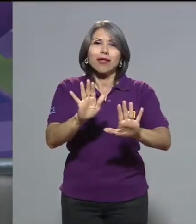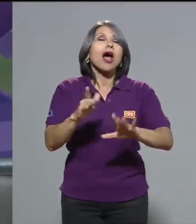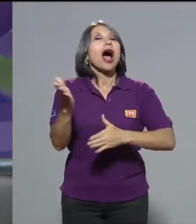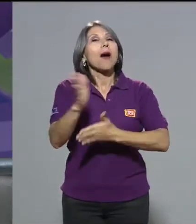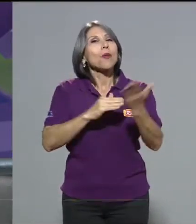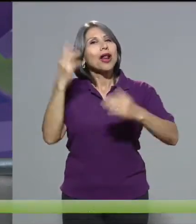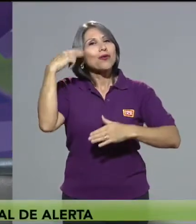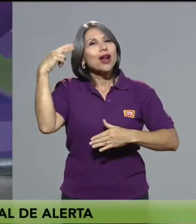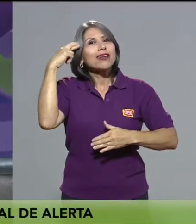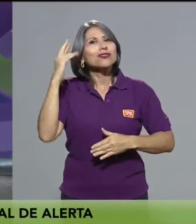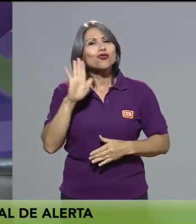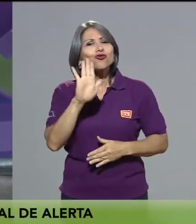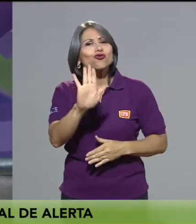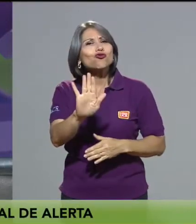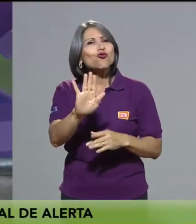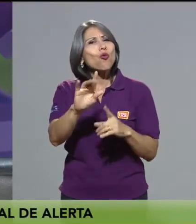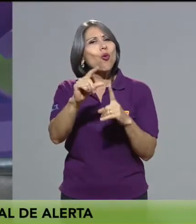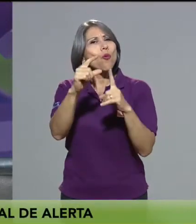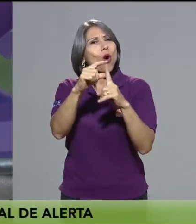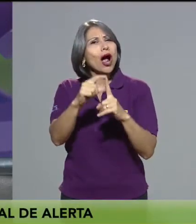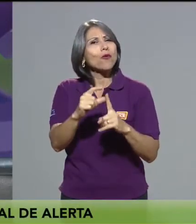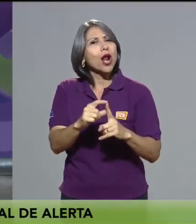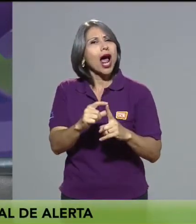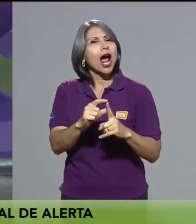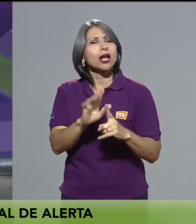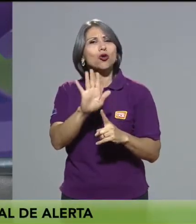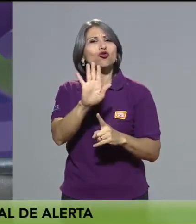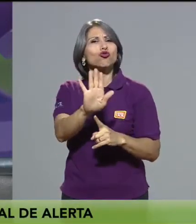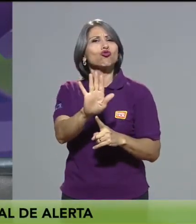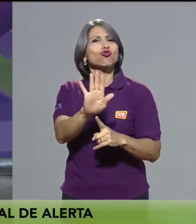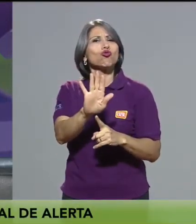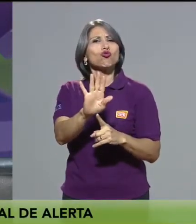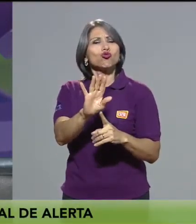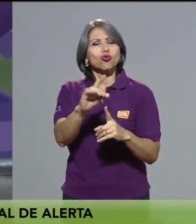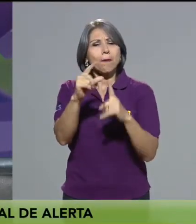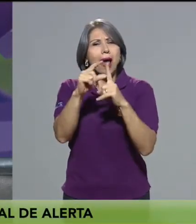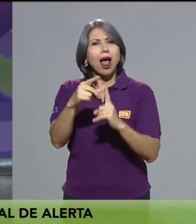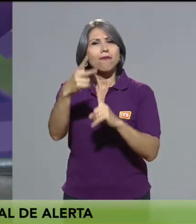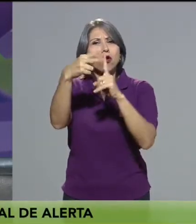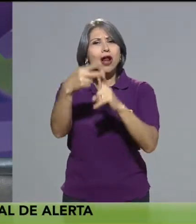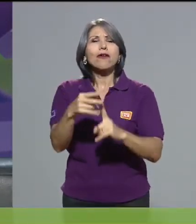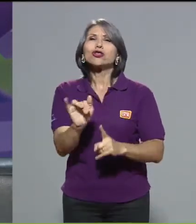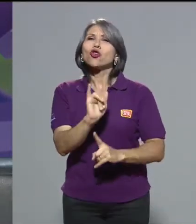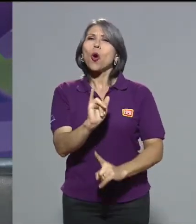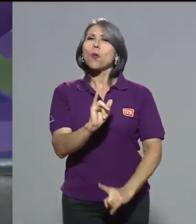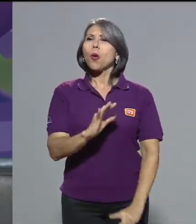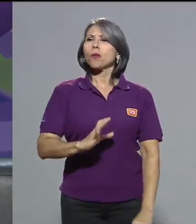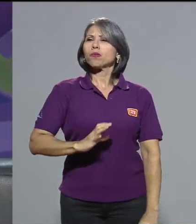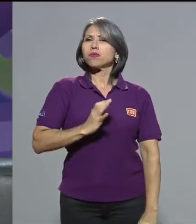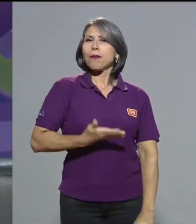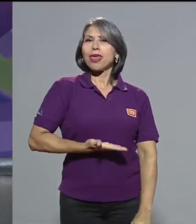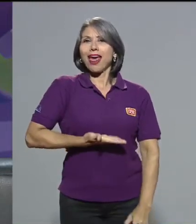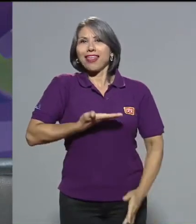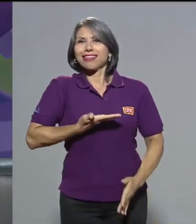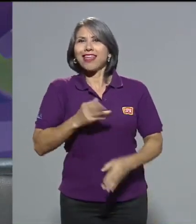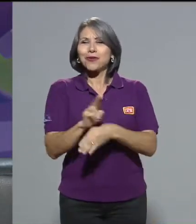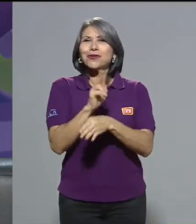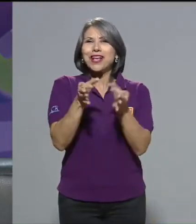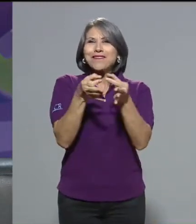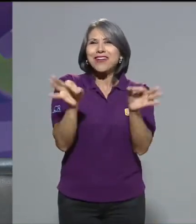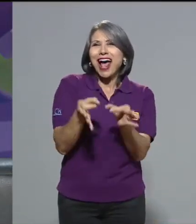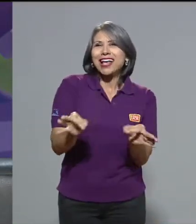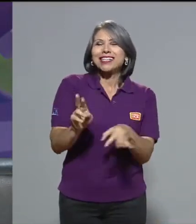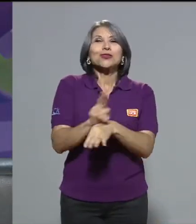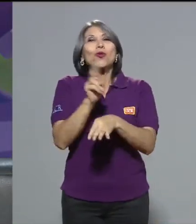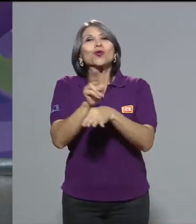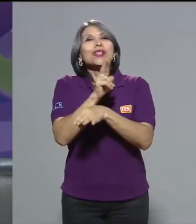su vocabulario es como pedante, ¿verdad? Usan frases, usan palabras. Algunas veces el acentito, tienen un acentito